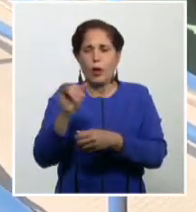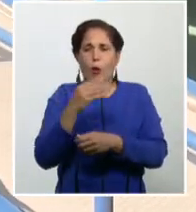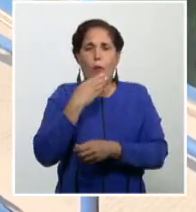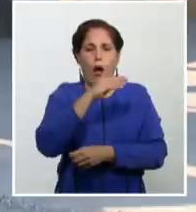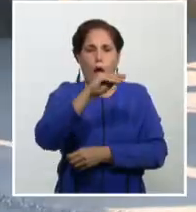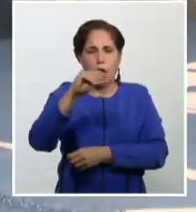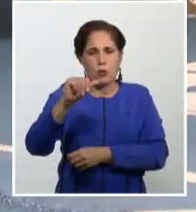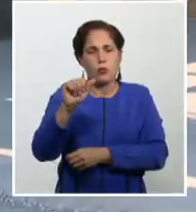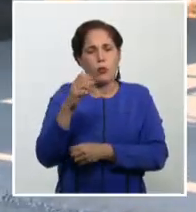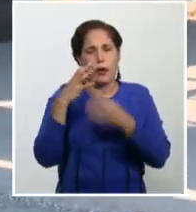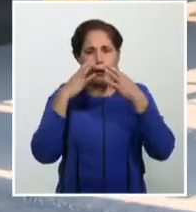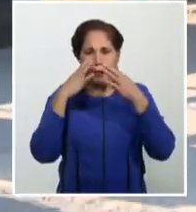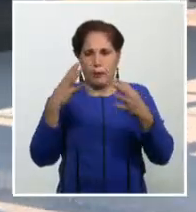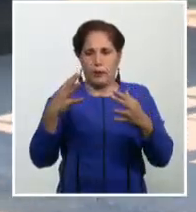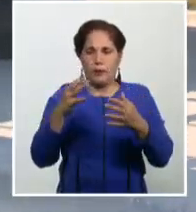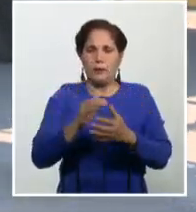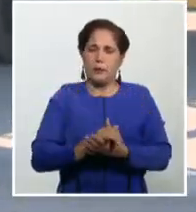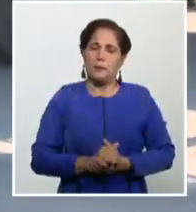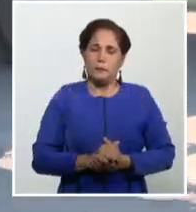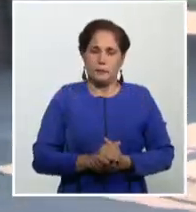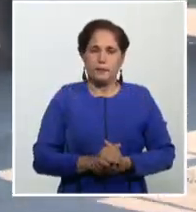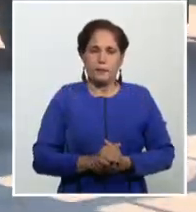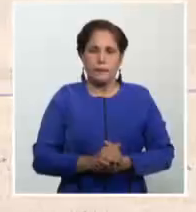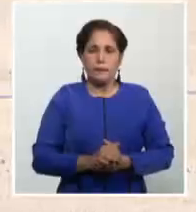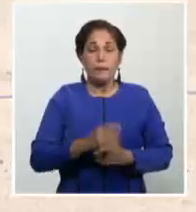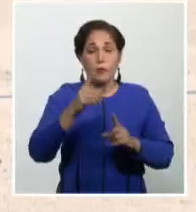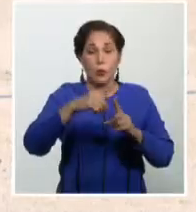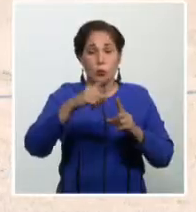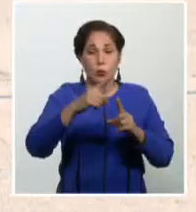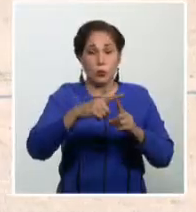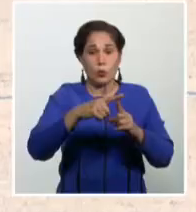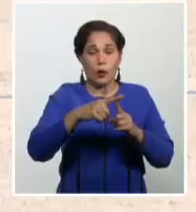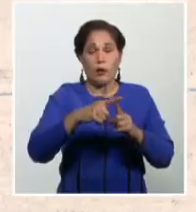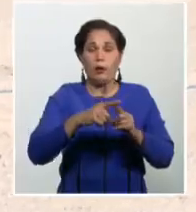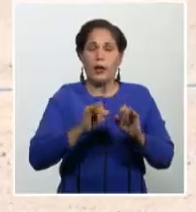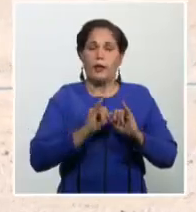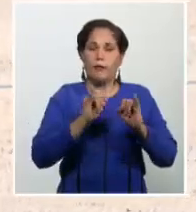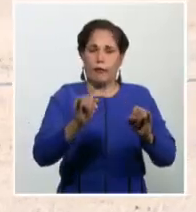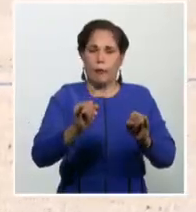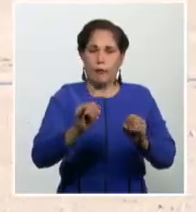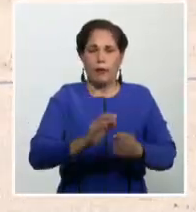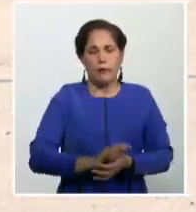azucarera. Desde Las Tunas, Gianni López Brito, Sistema Informativo de la Televisión Cubana.